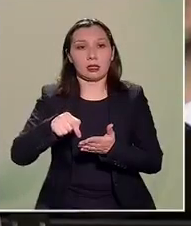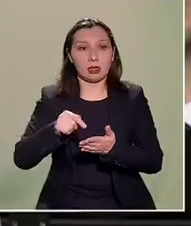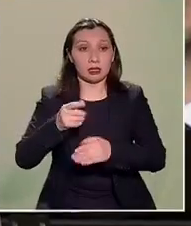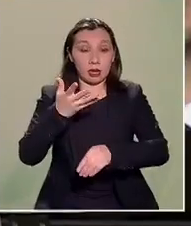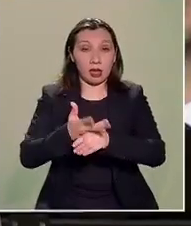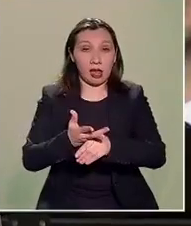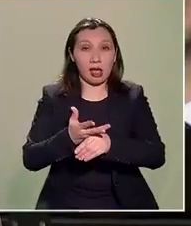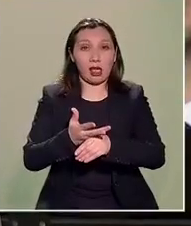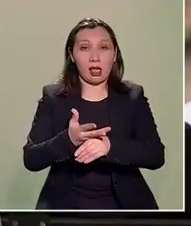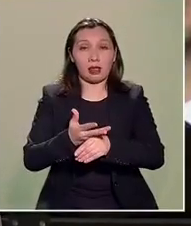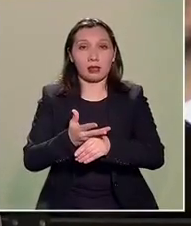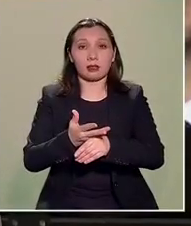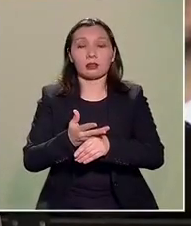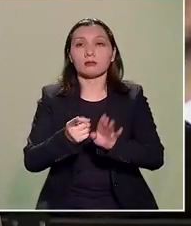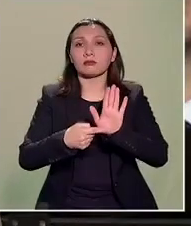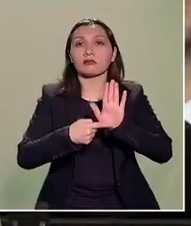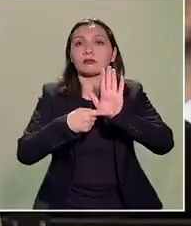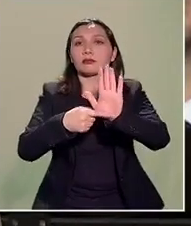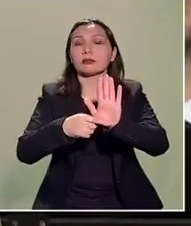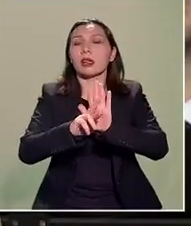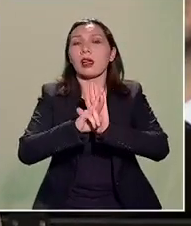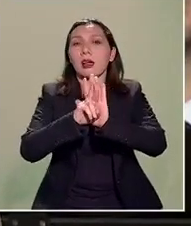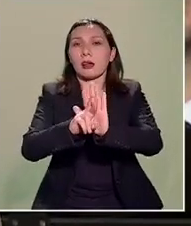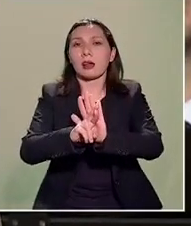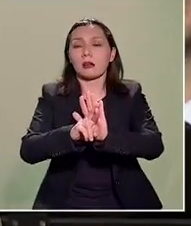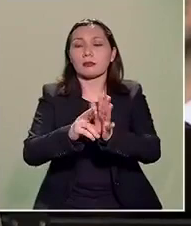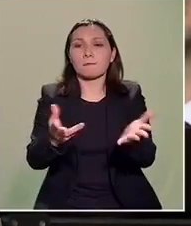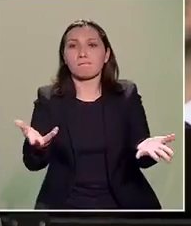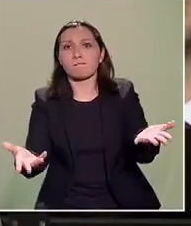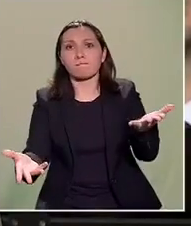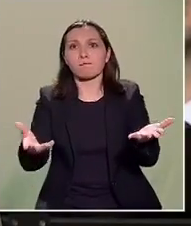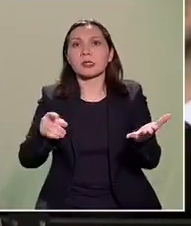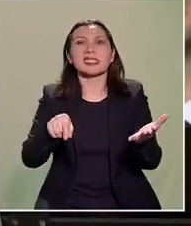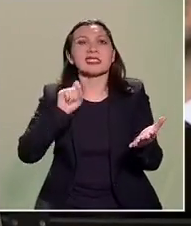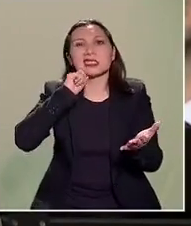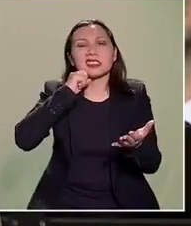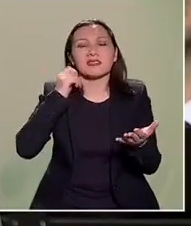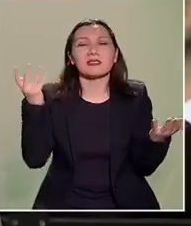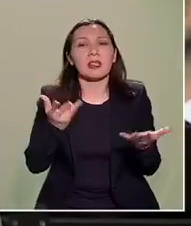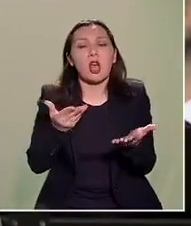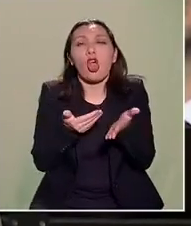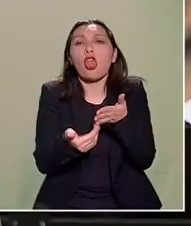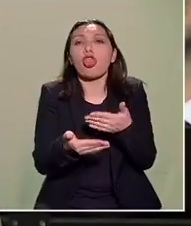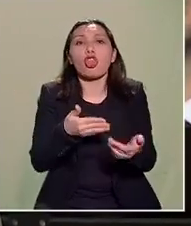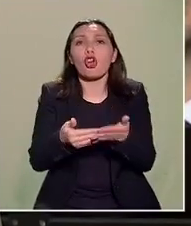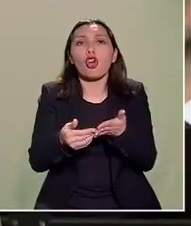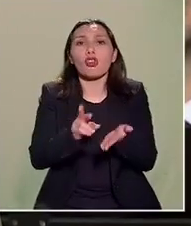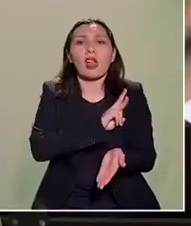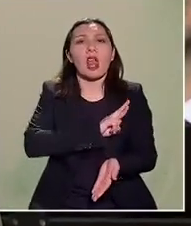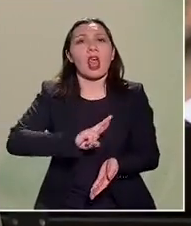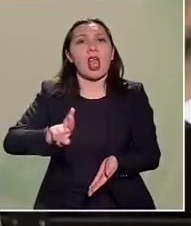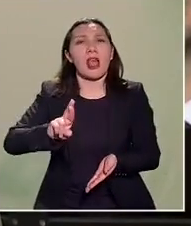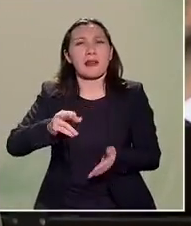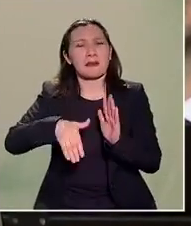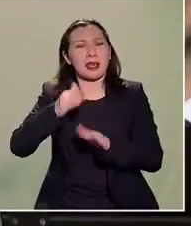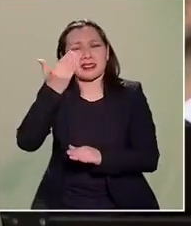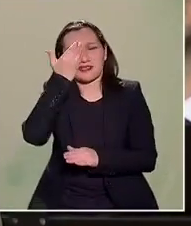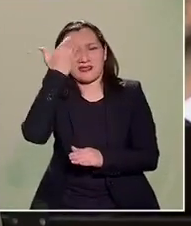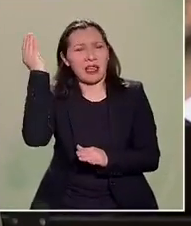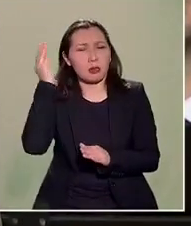que a la vez representa una paradoja es donde una región popular